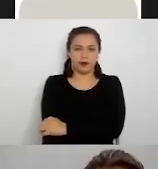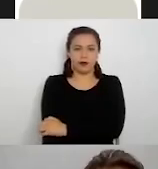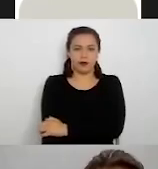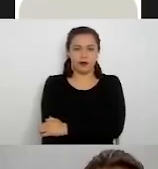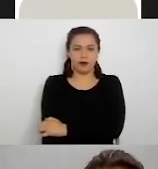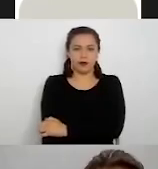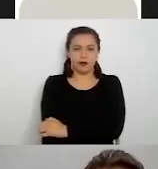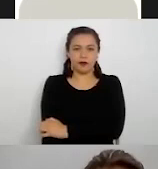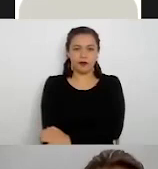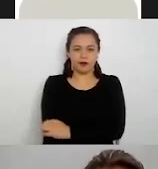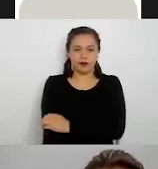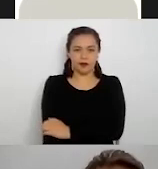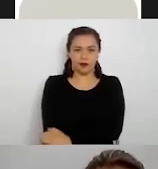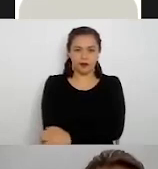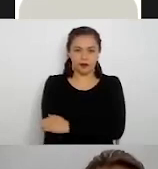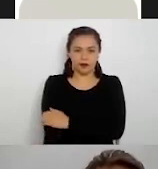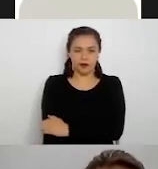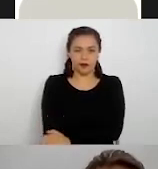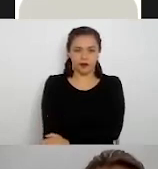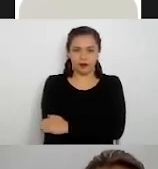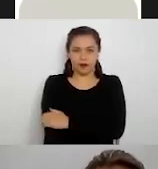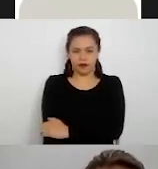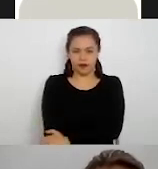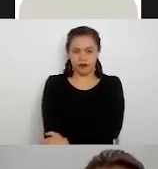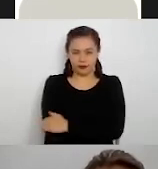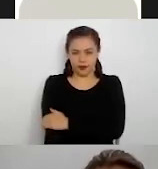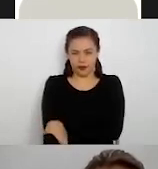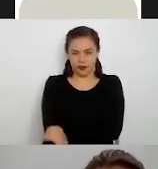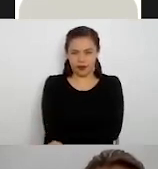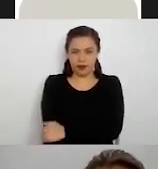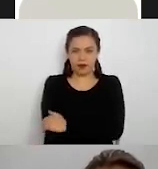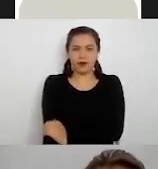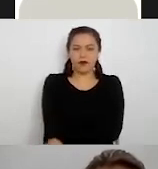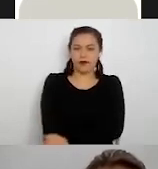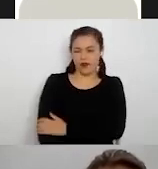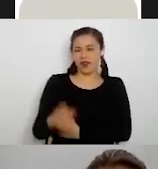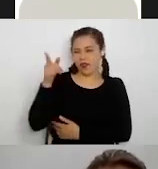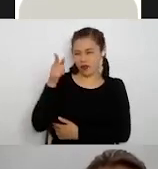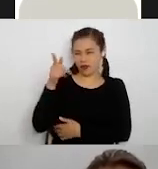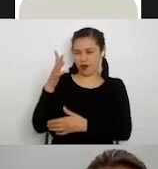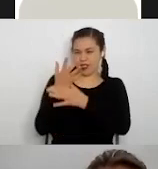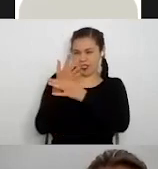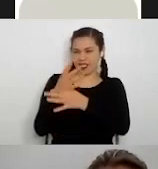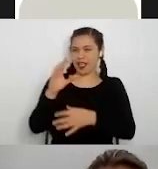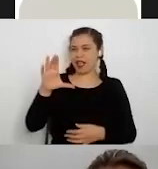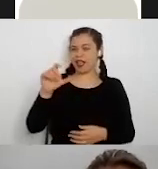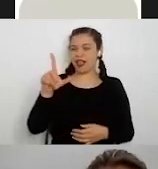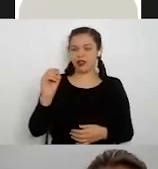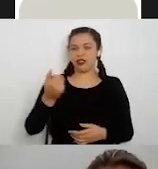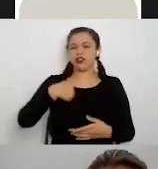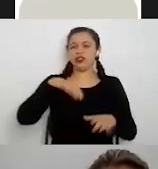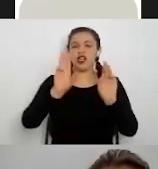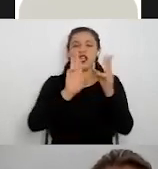Bueno, hay una parte global, como bien decías, Carlos, que nos condiciona